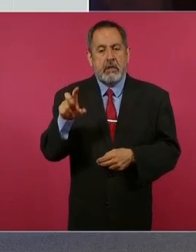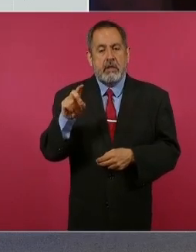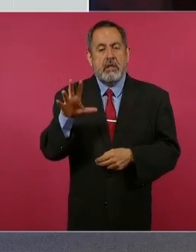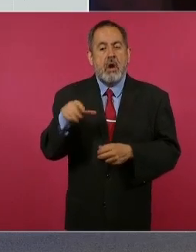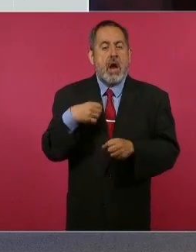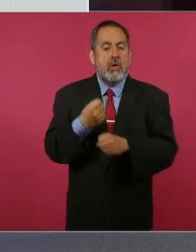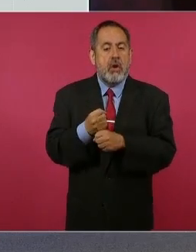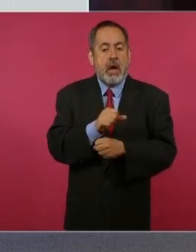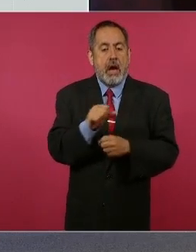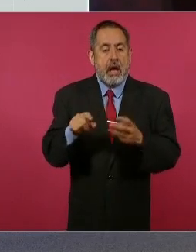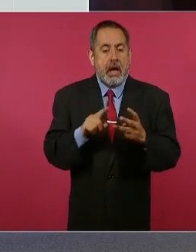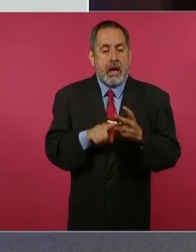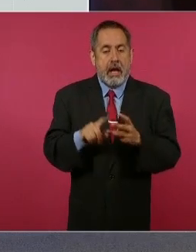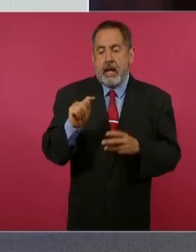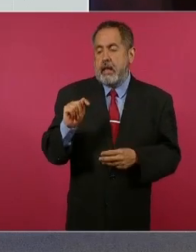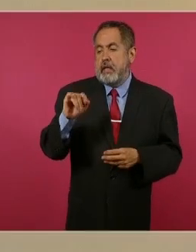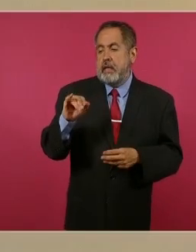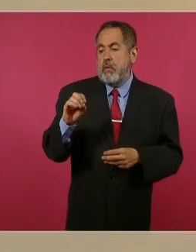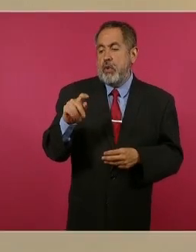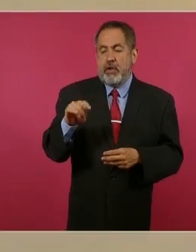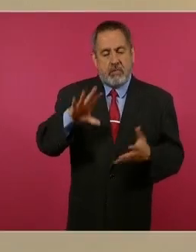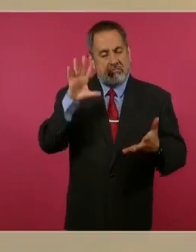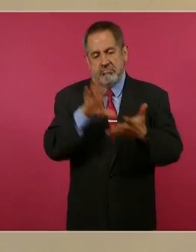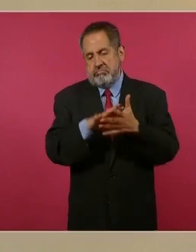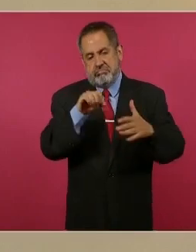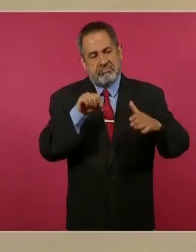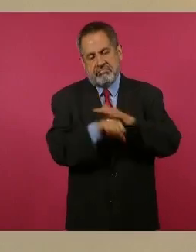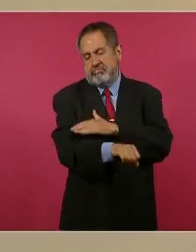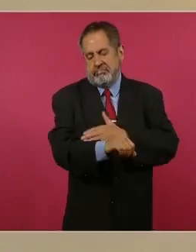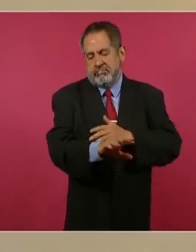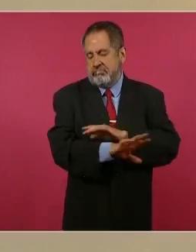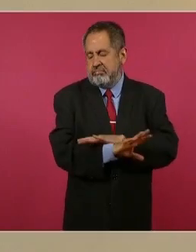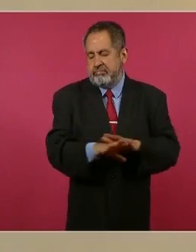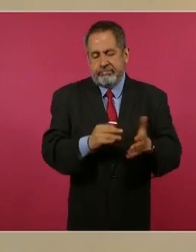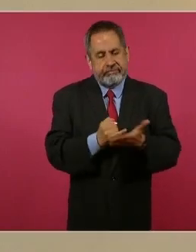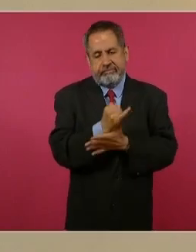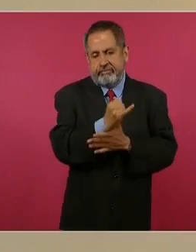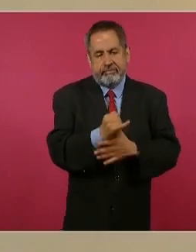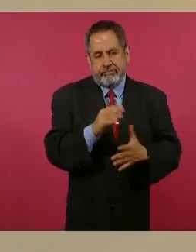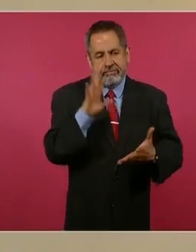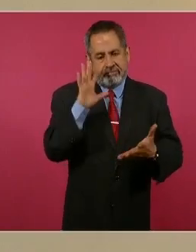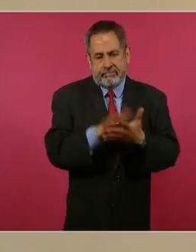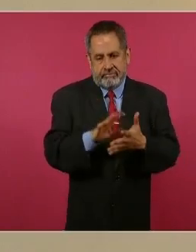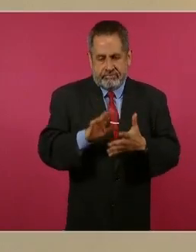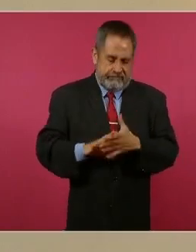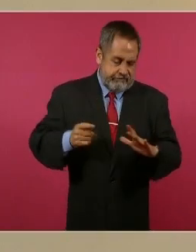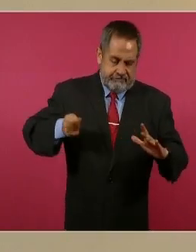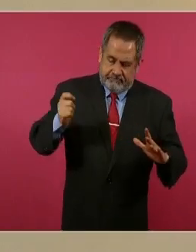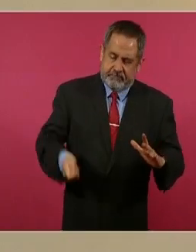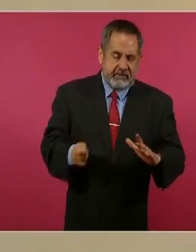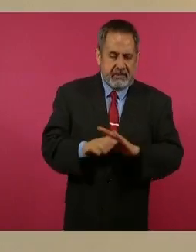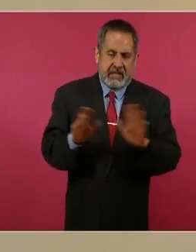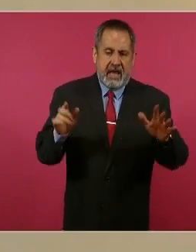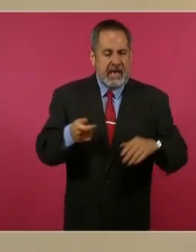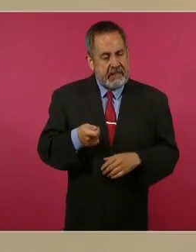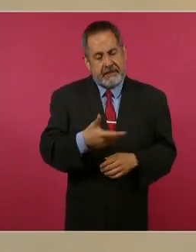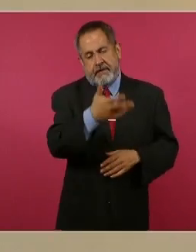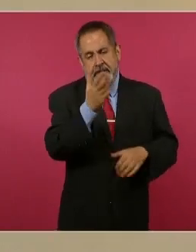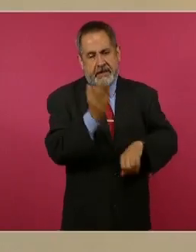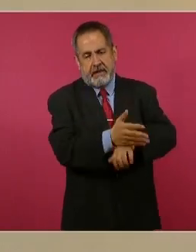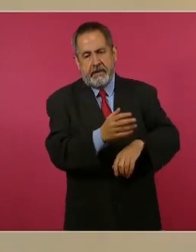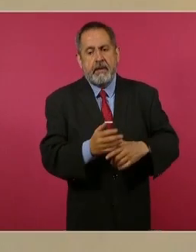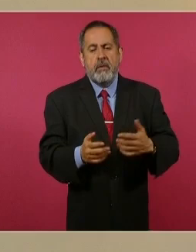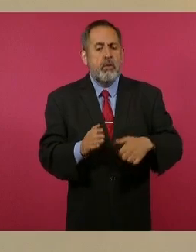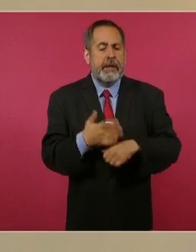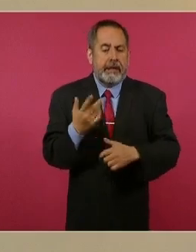años de prisión a Timoteo. Ellos fueron sentenciados a esta cantidad